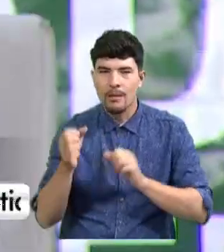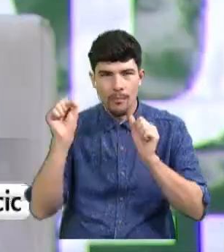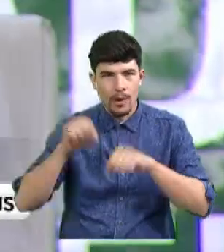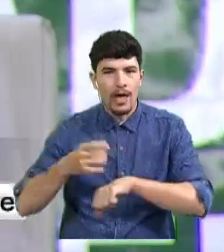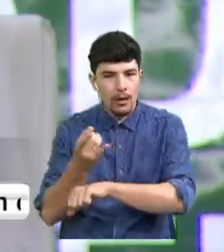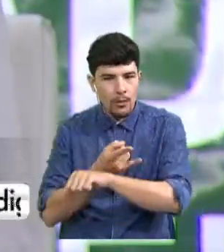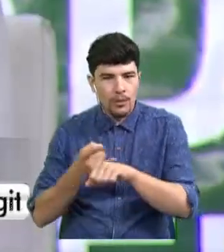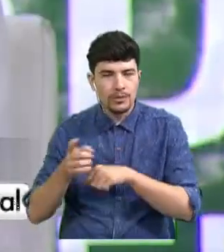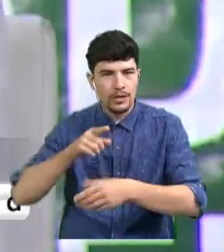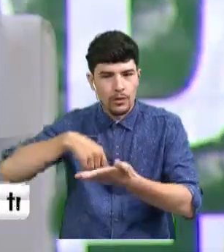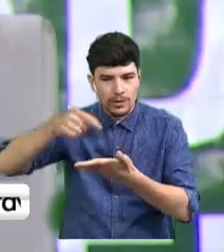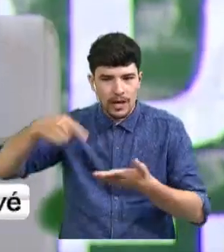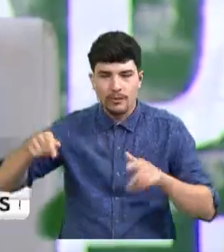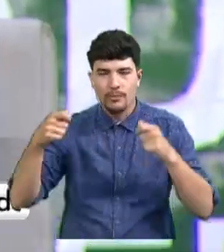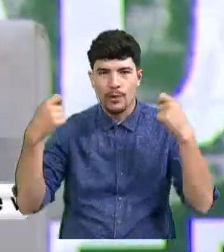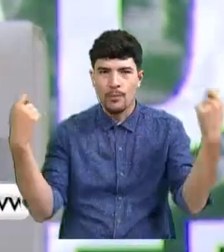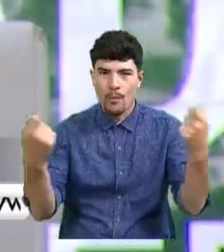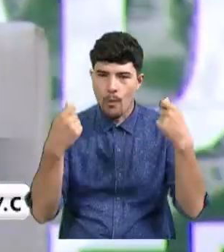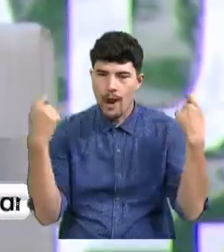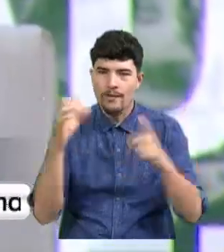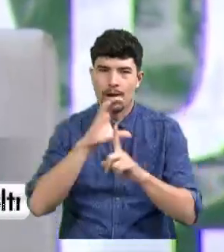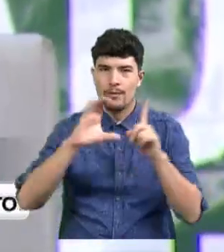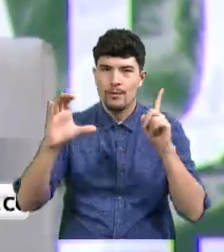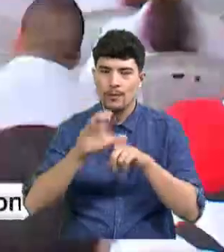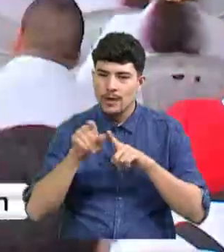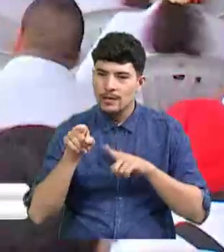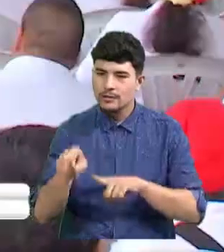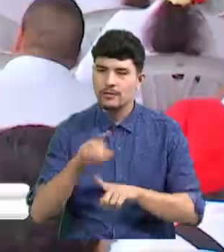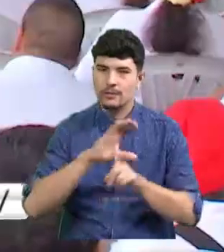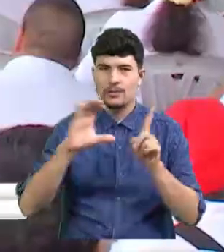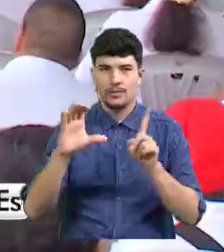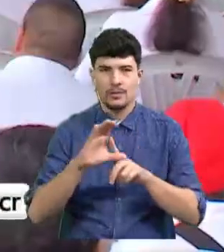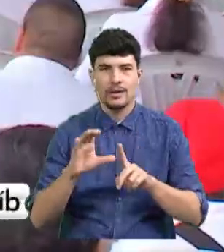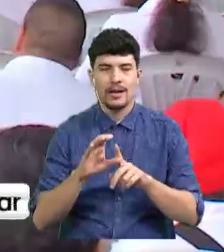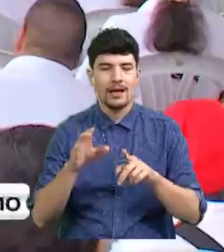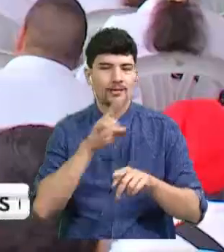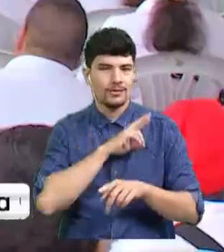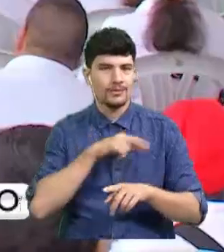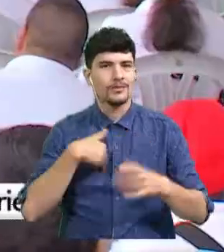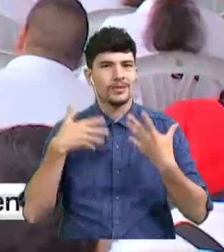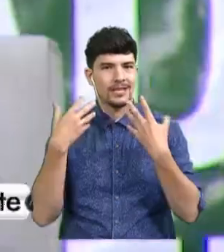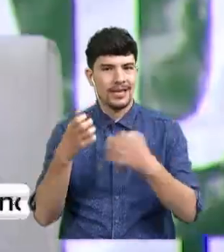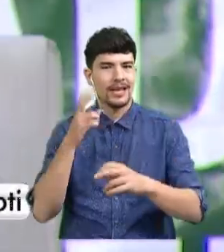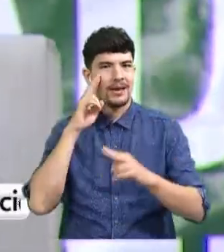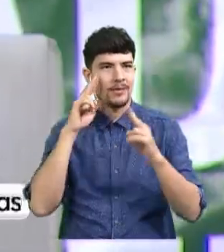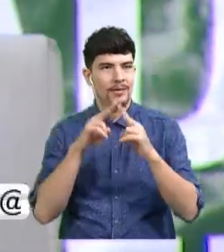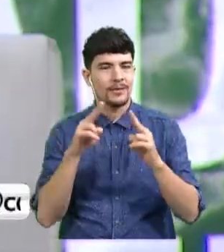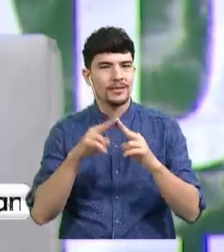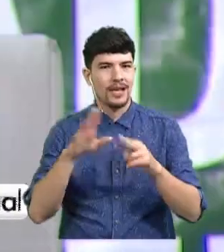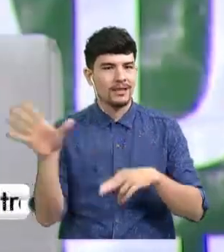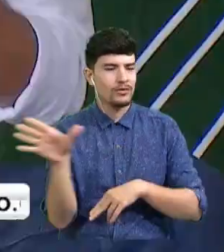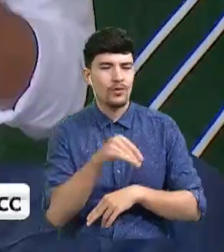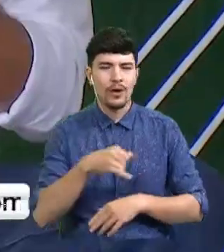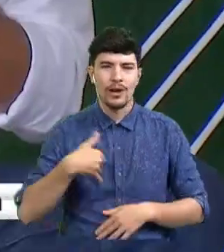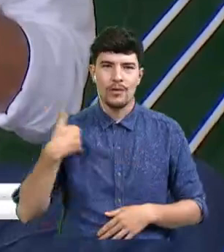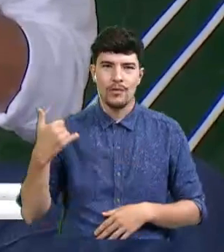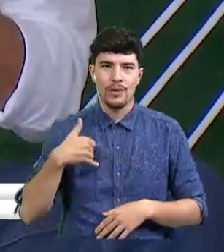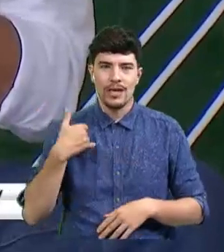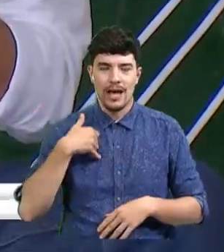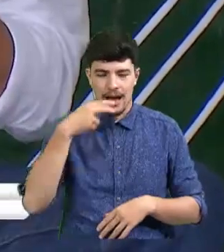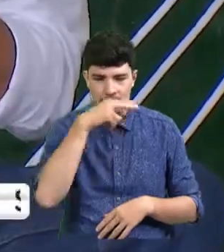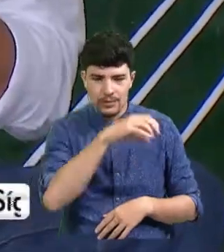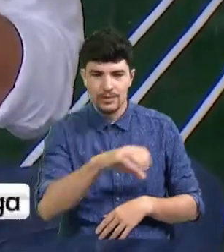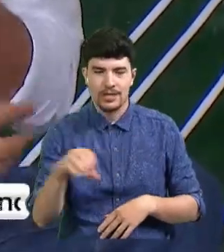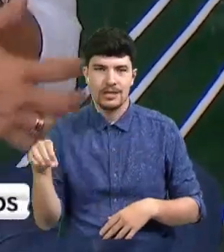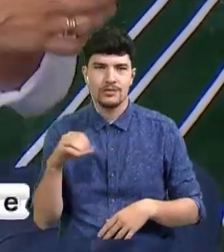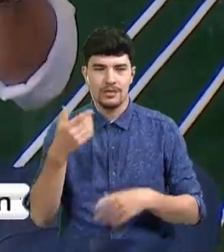que lo contraten, para que promuevan esa cultura, ese folclore, porque así queremos ver a la juventud, así queremos ver a la niñez, queremos